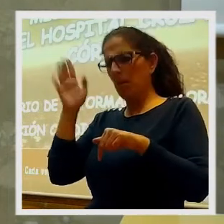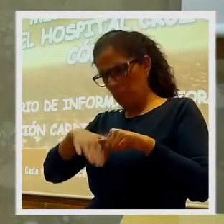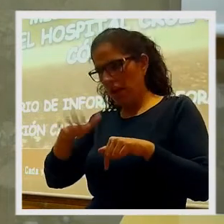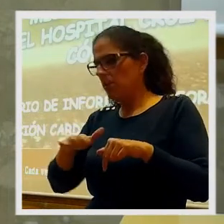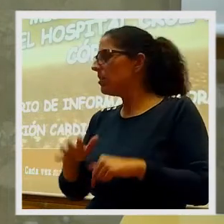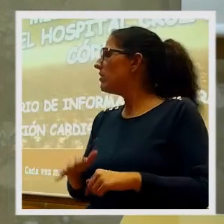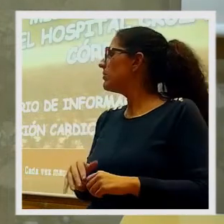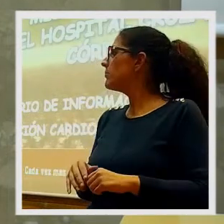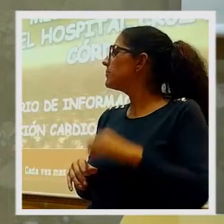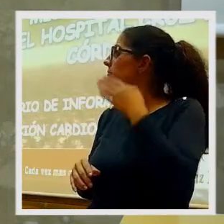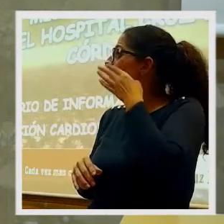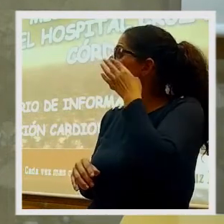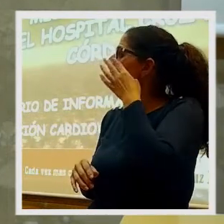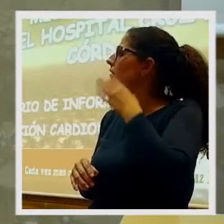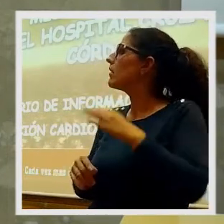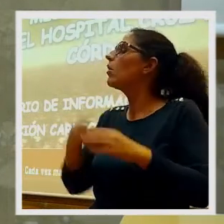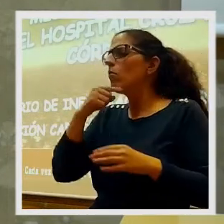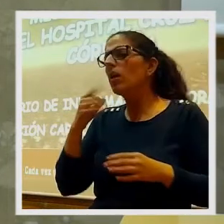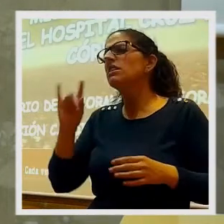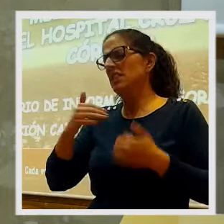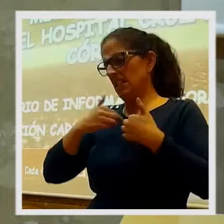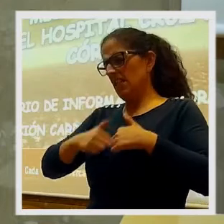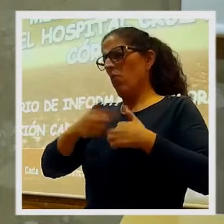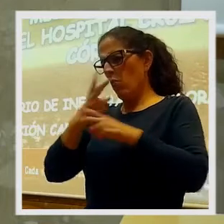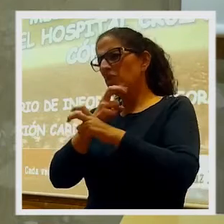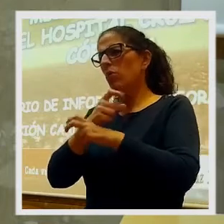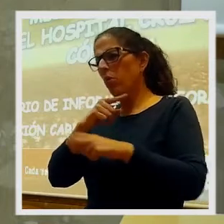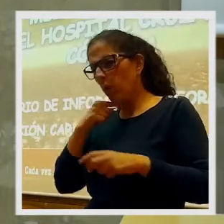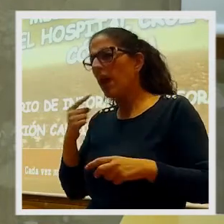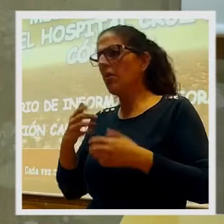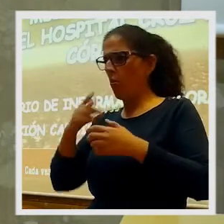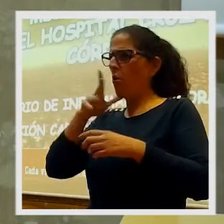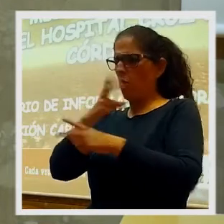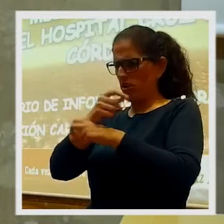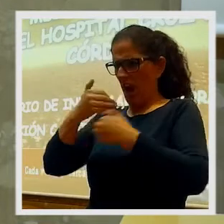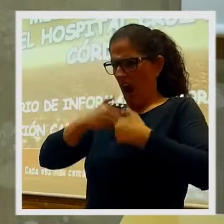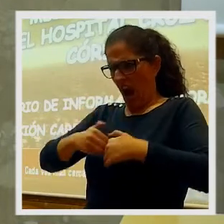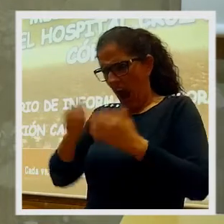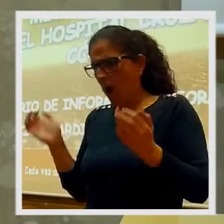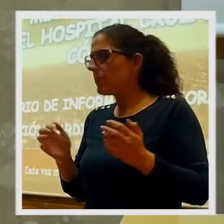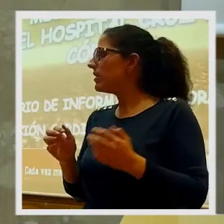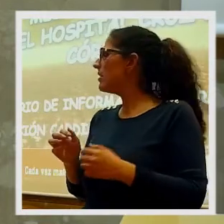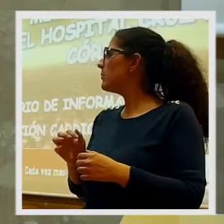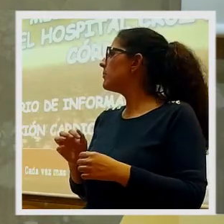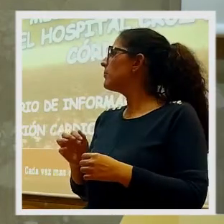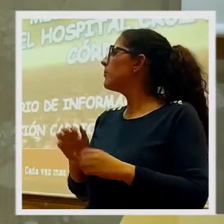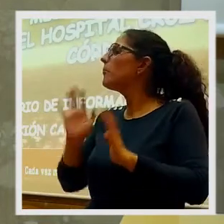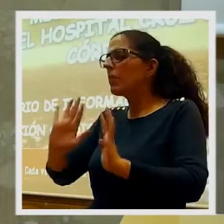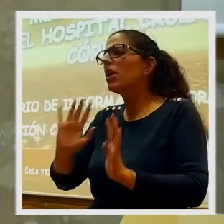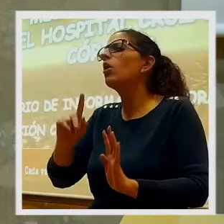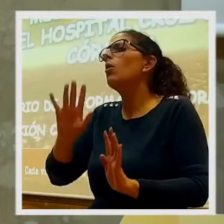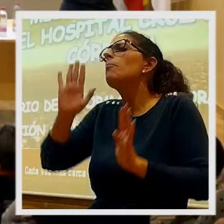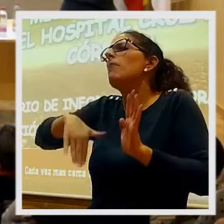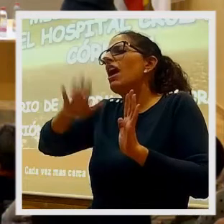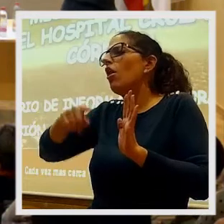esto. Hay cosas que duelen, evidentemente, ¿eh? El esternón duele. Cuando me quitaron los drenajes vi las estrellas, pero bueno, es